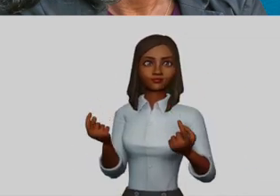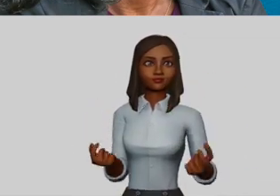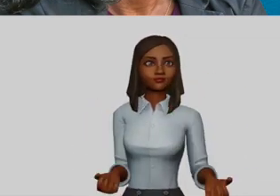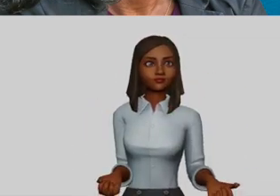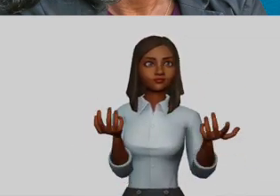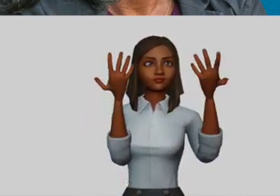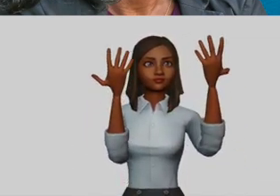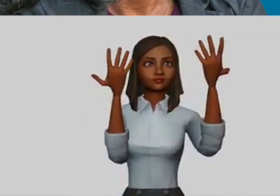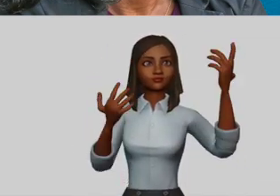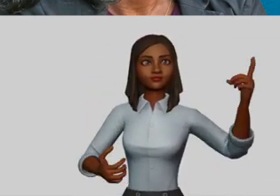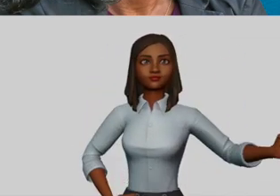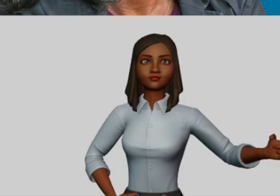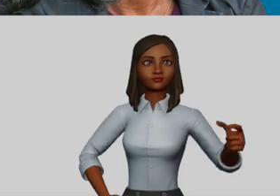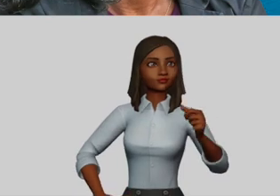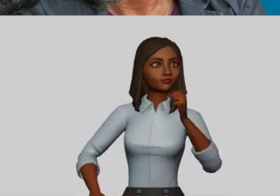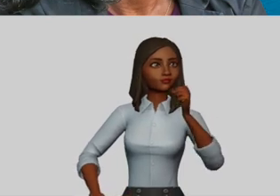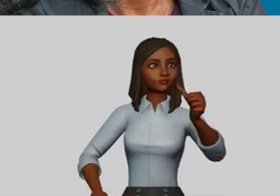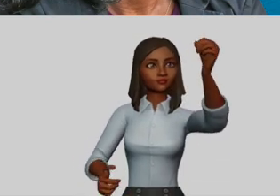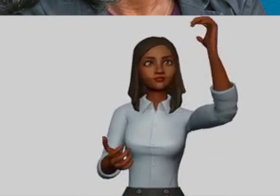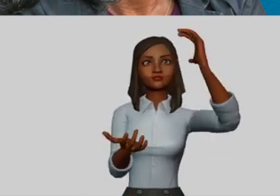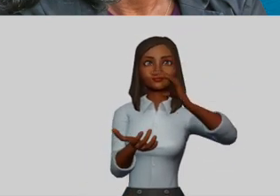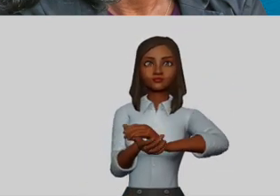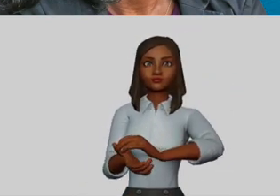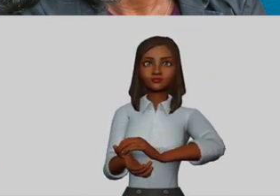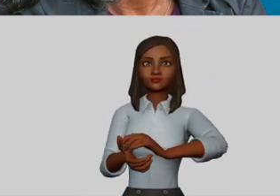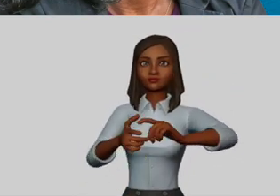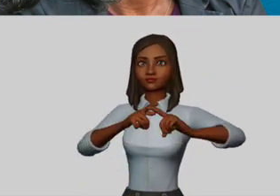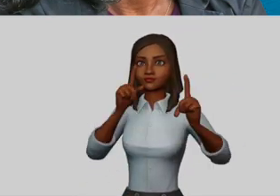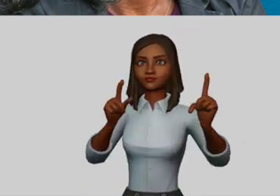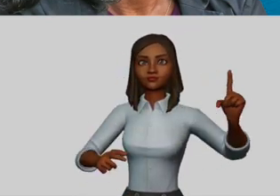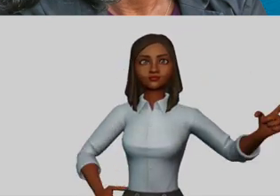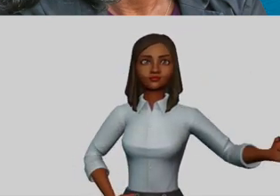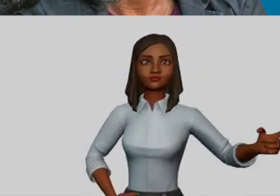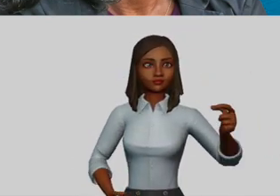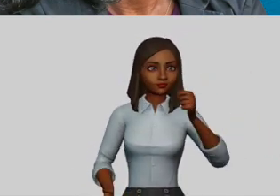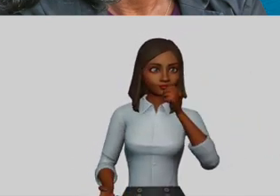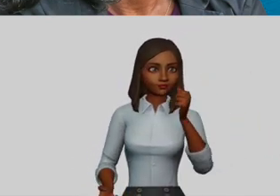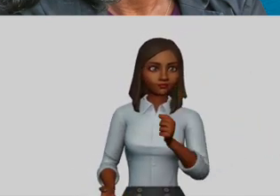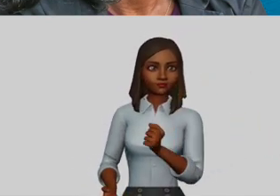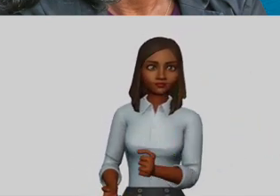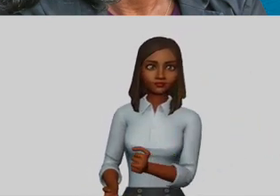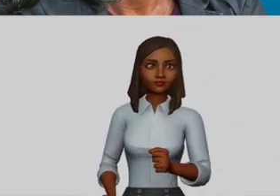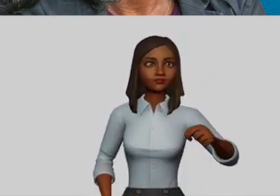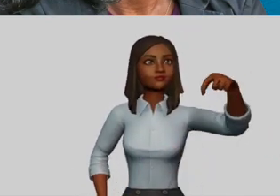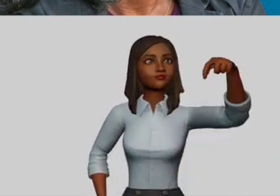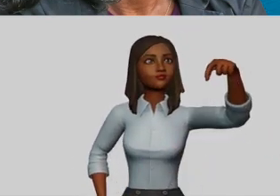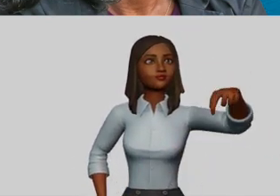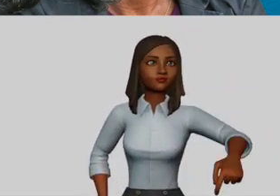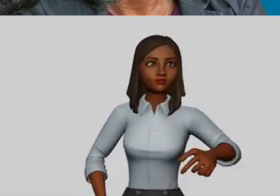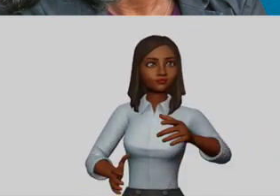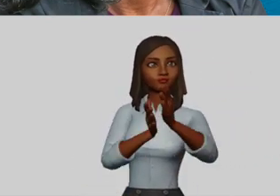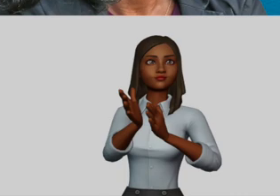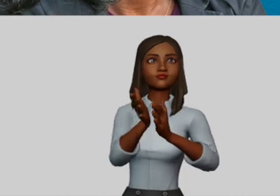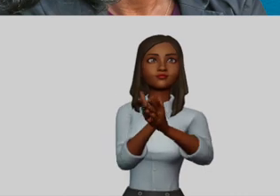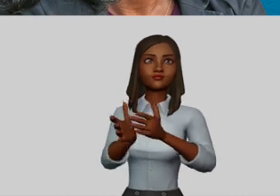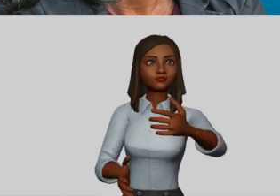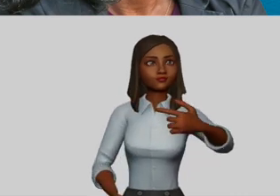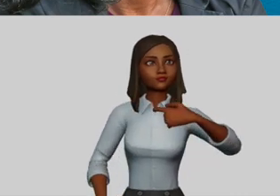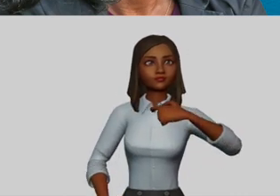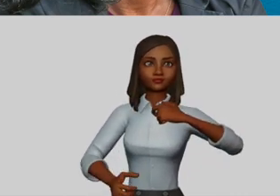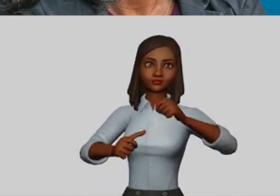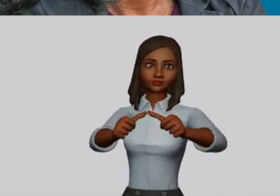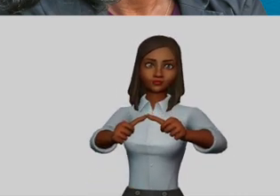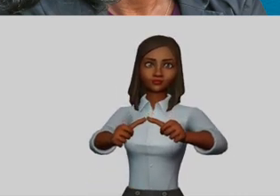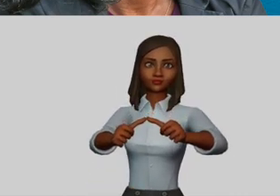Persona típica. Bueno, gracias. Pero lo que quería decir es... Eran vidas que